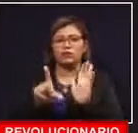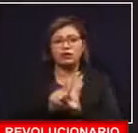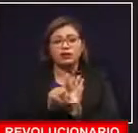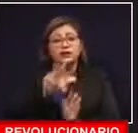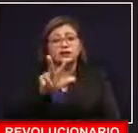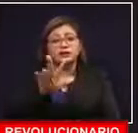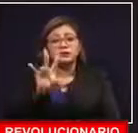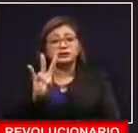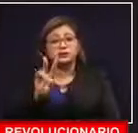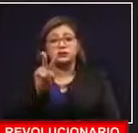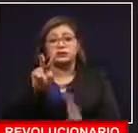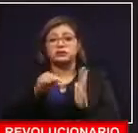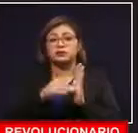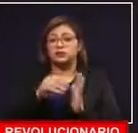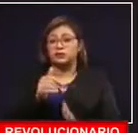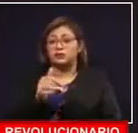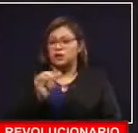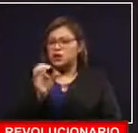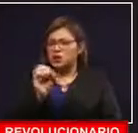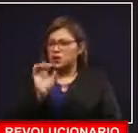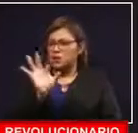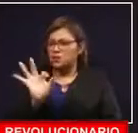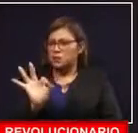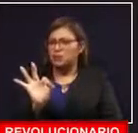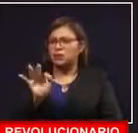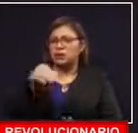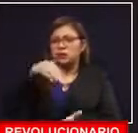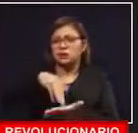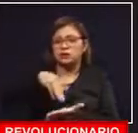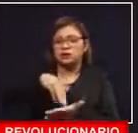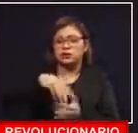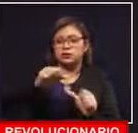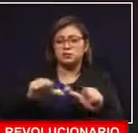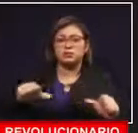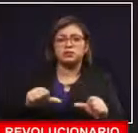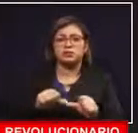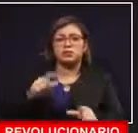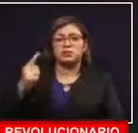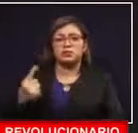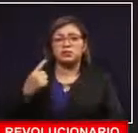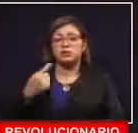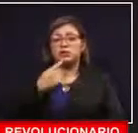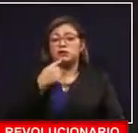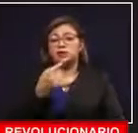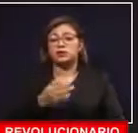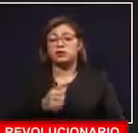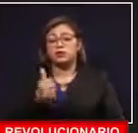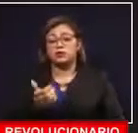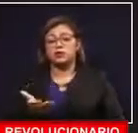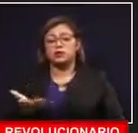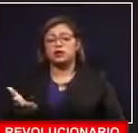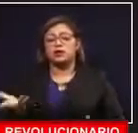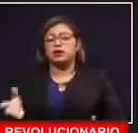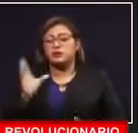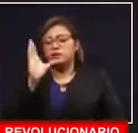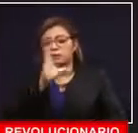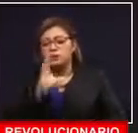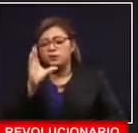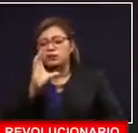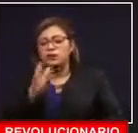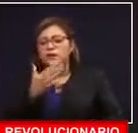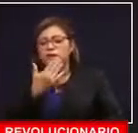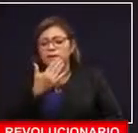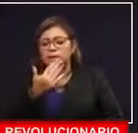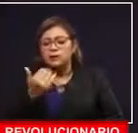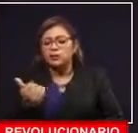administración pública y dicta otras disposiciones, que busca una mejor distribución de los ingresos entre los gobiernos locales, atendiendo